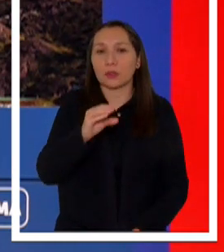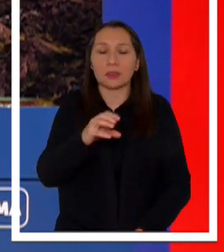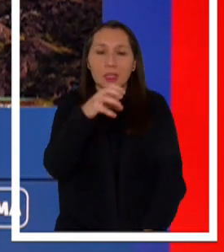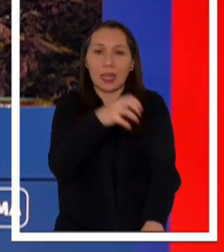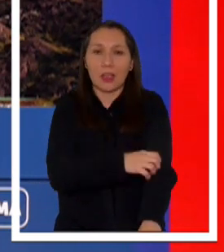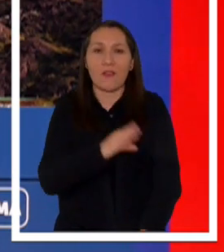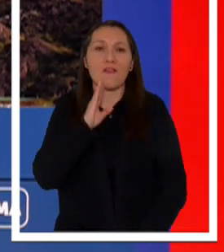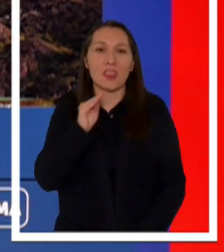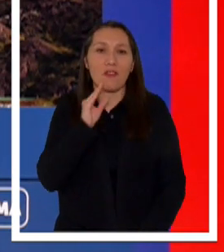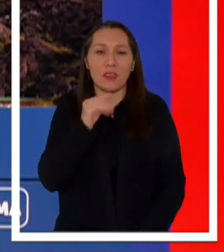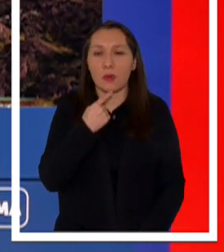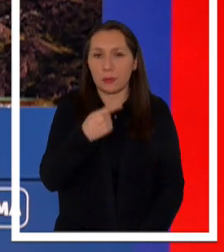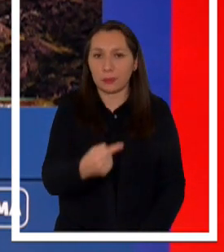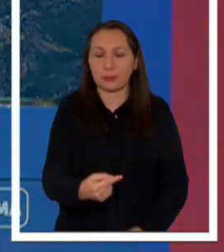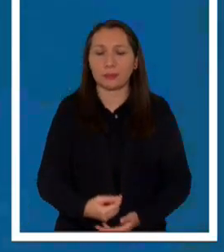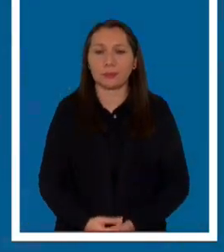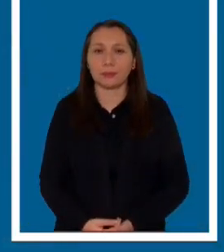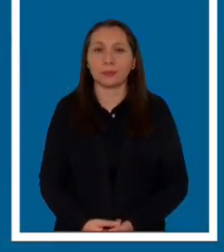de bío bío